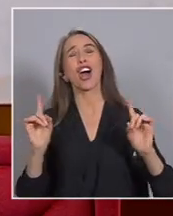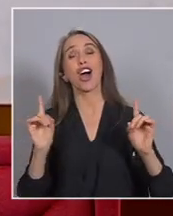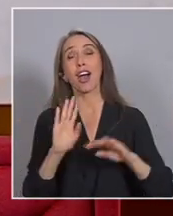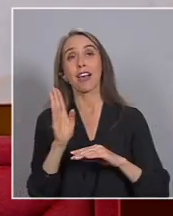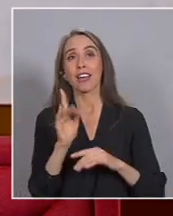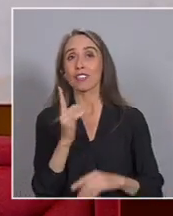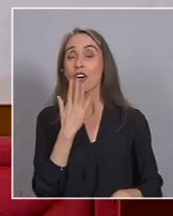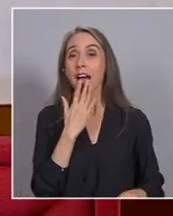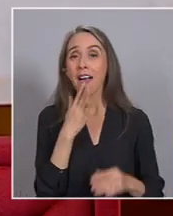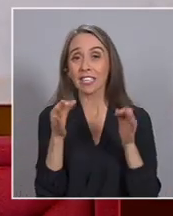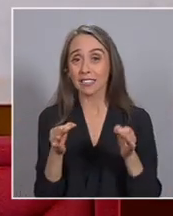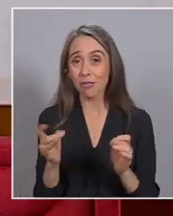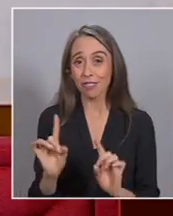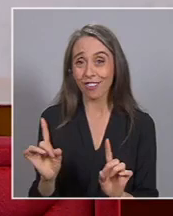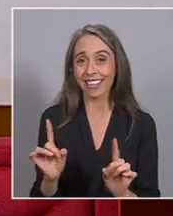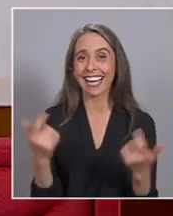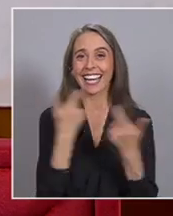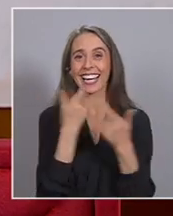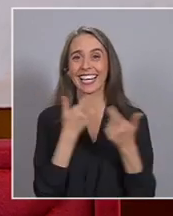No hablamos de seguridad, entonces.